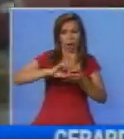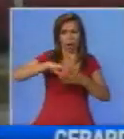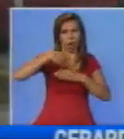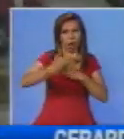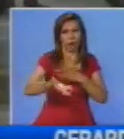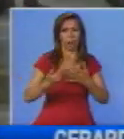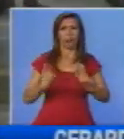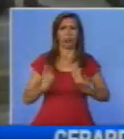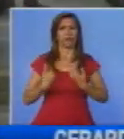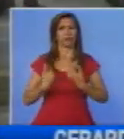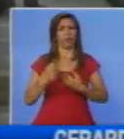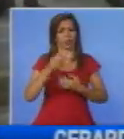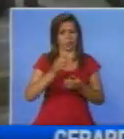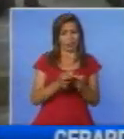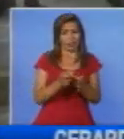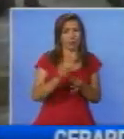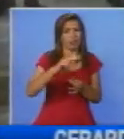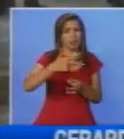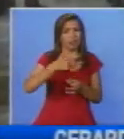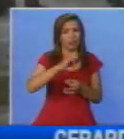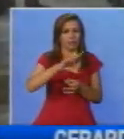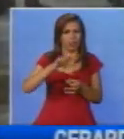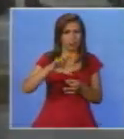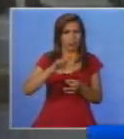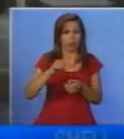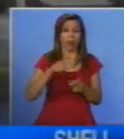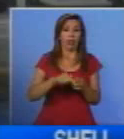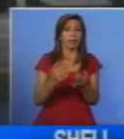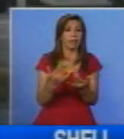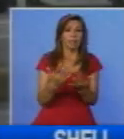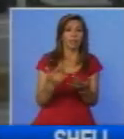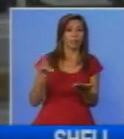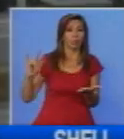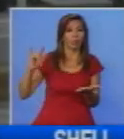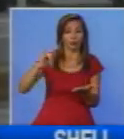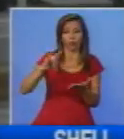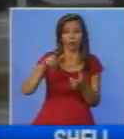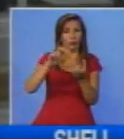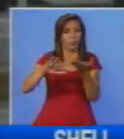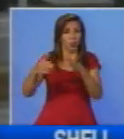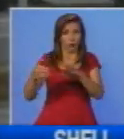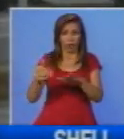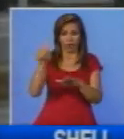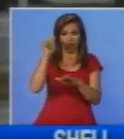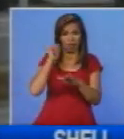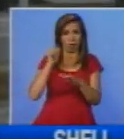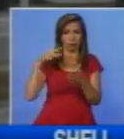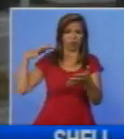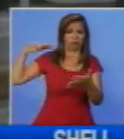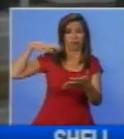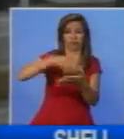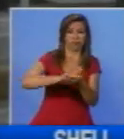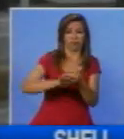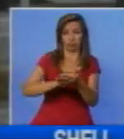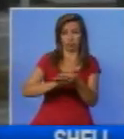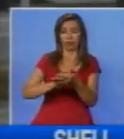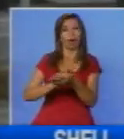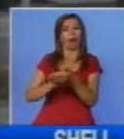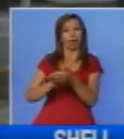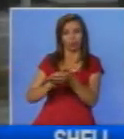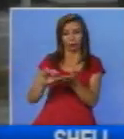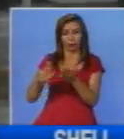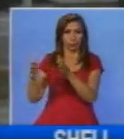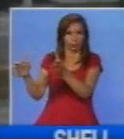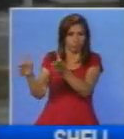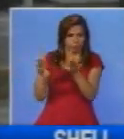de la parroquia Shell, a la espera de que arriben a este lugar los cuerpos de las personas que perdieron la vida el día de ayer en el accidente aéreo en la parroquia Sarayacu.